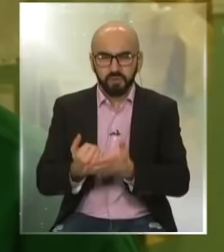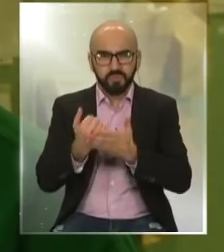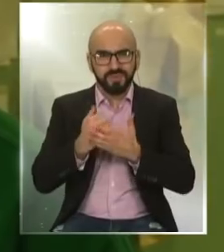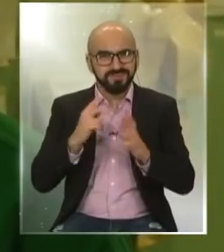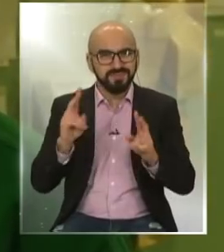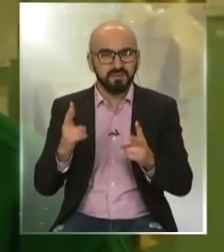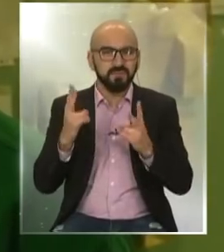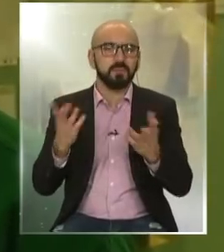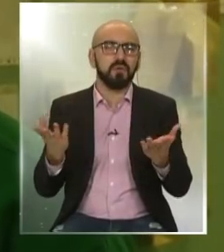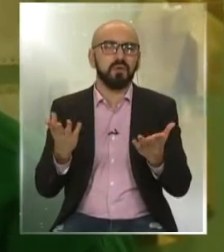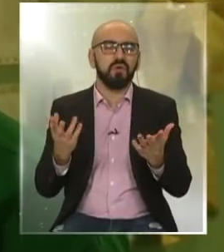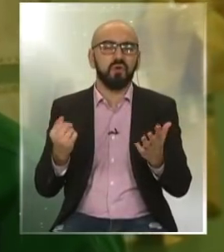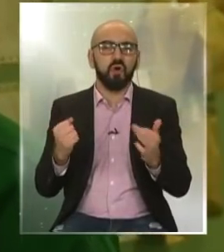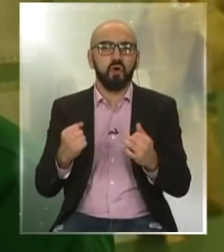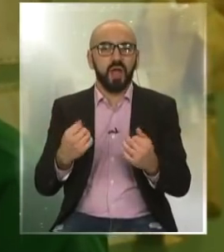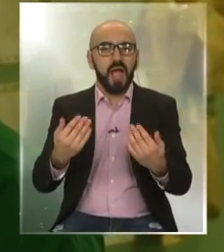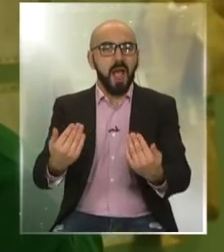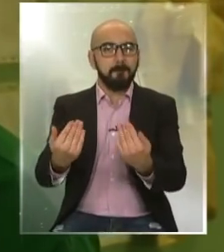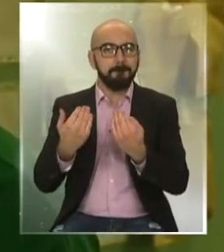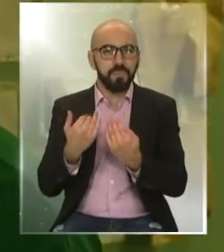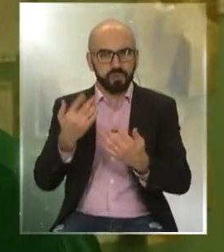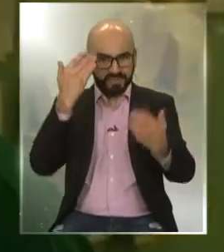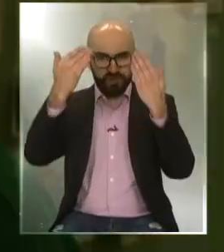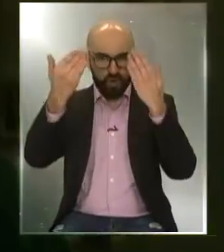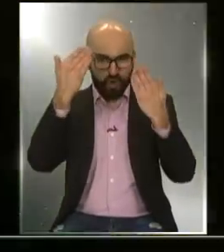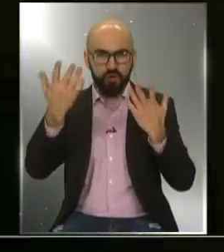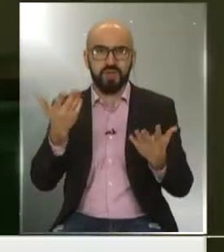hemos tenido apoyo psicológico acá en la unidad.